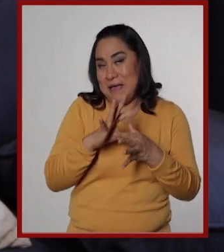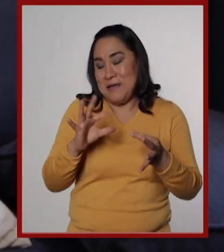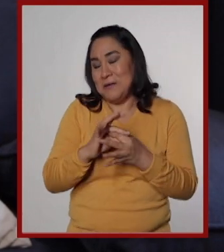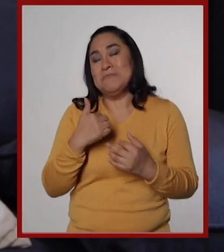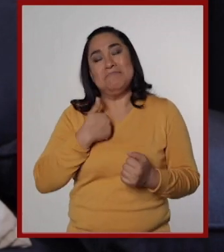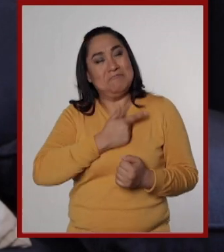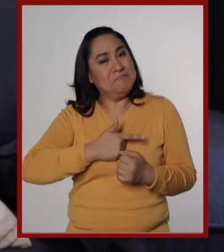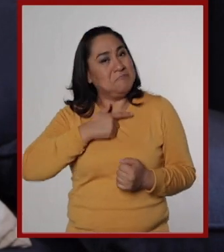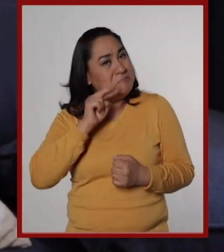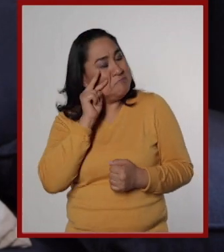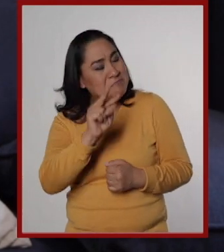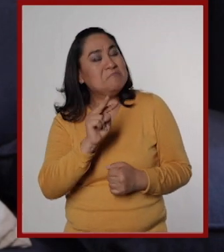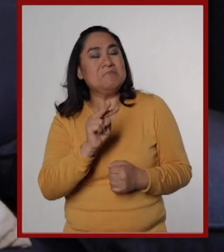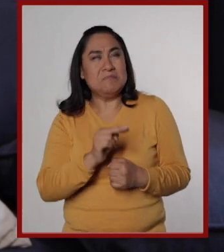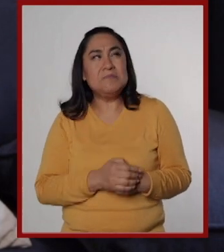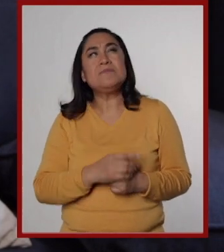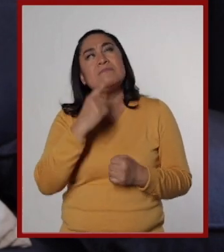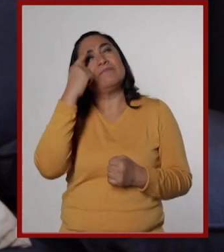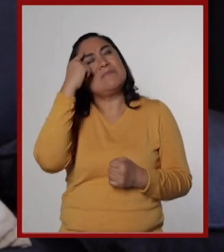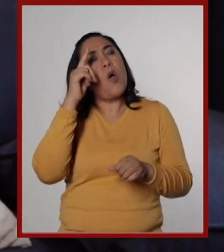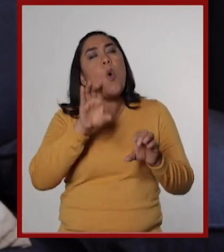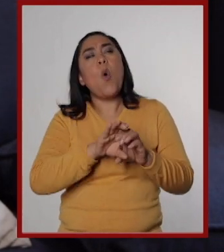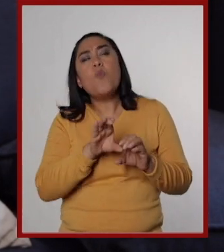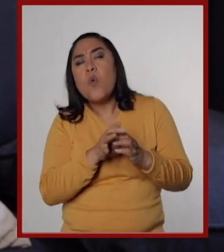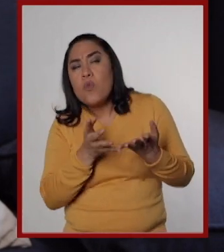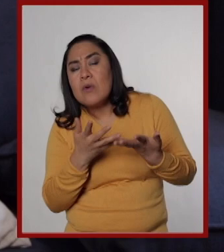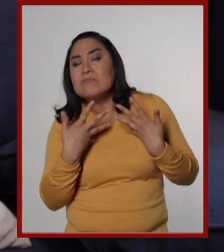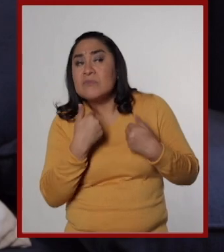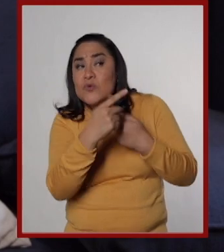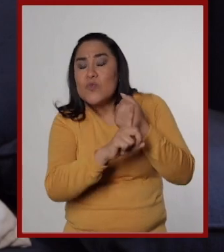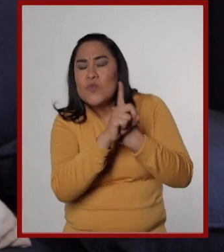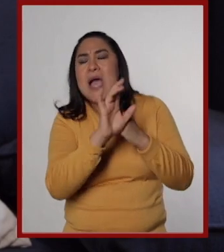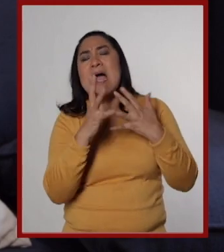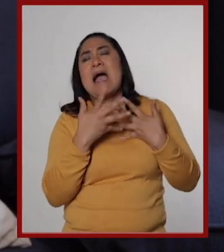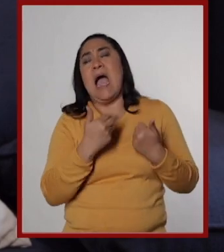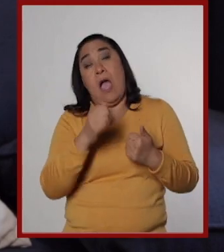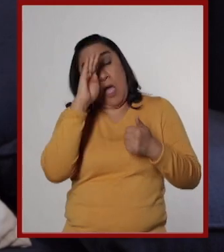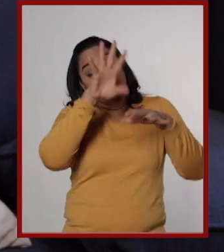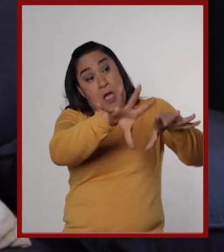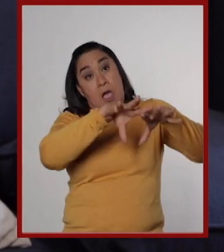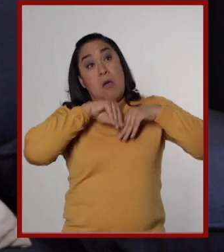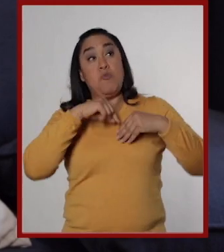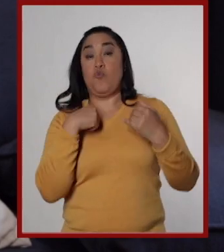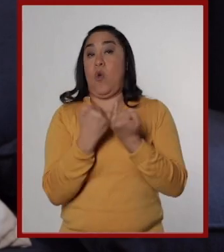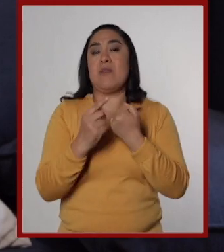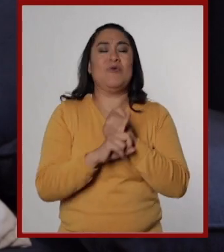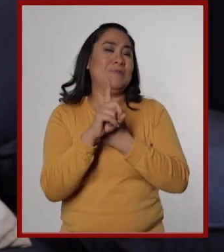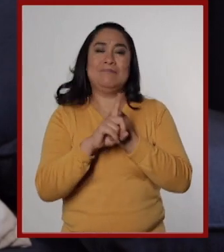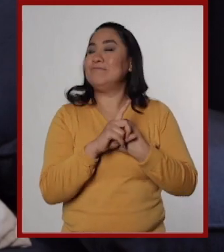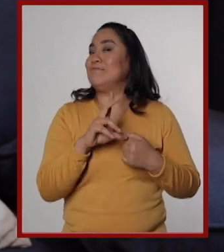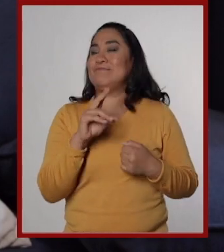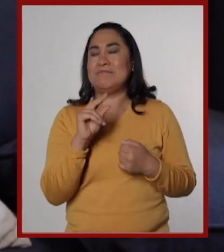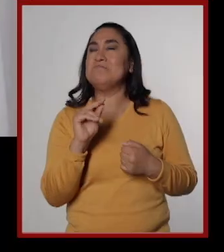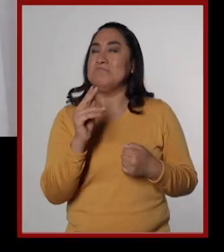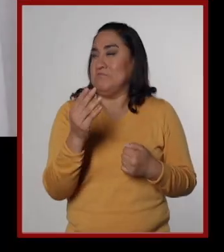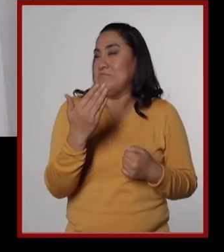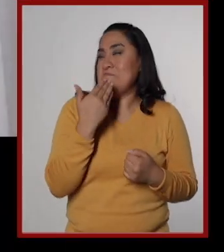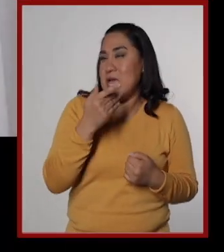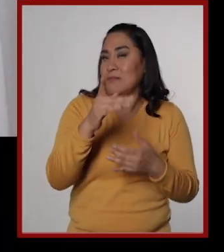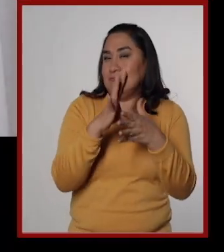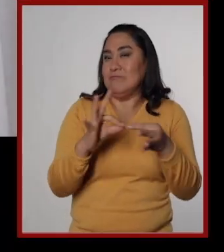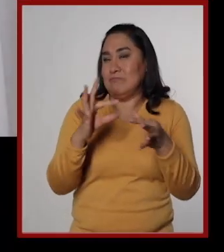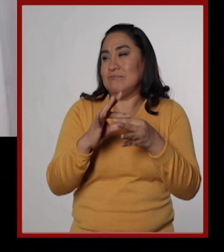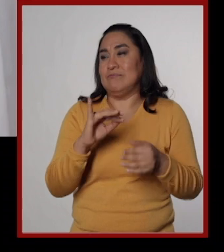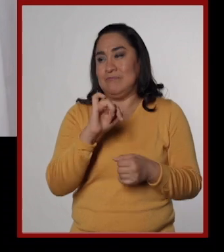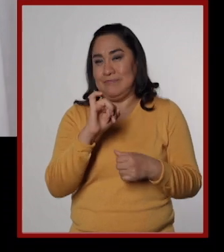decir. Definitivamente sí. Es ponerte más no adoptarlos. Definitivamente. No, sí, me encantó. Creo que me quedó.